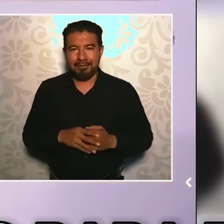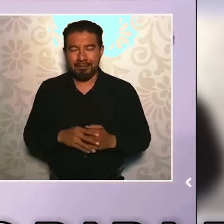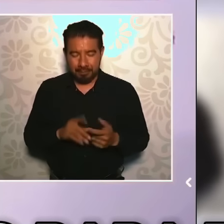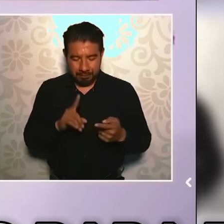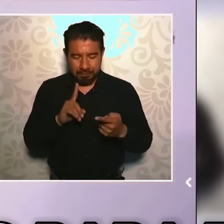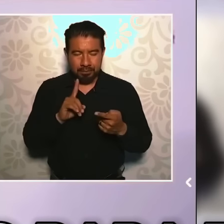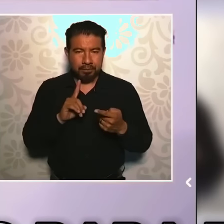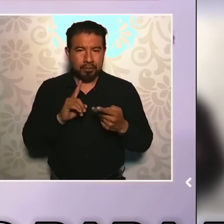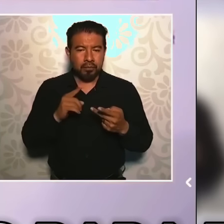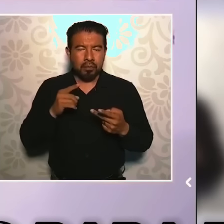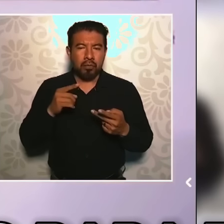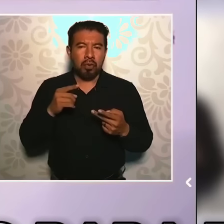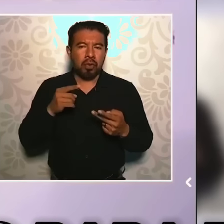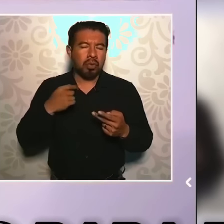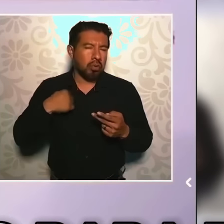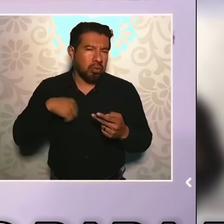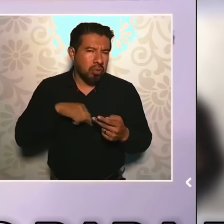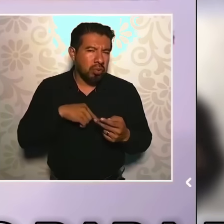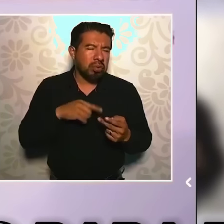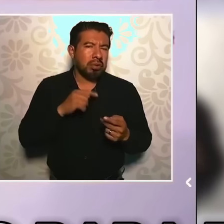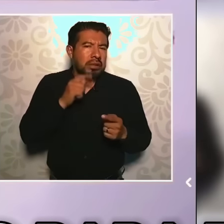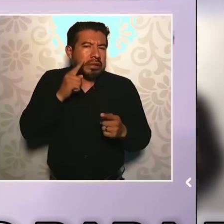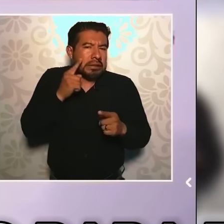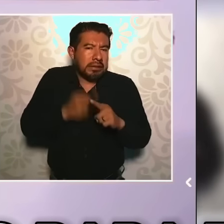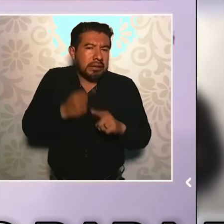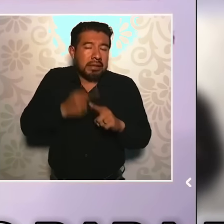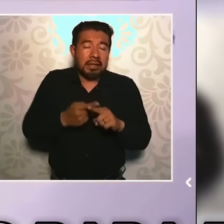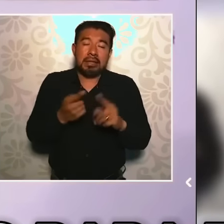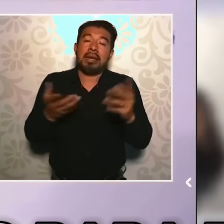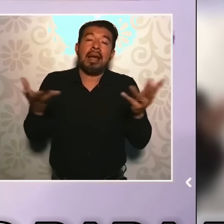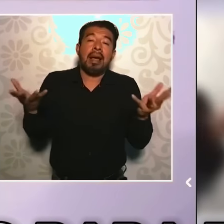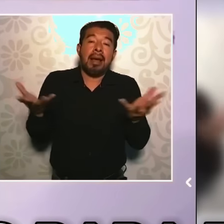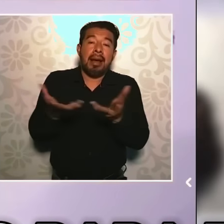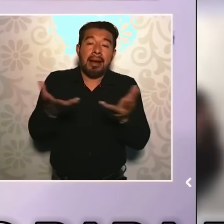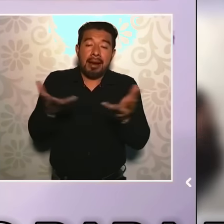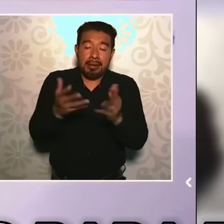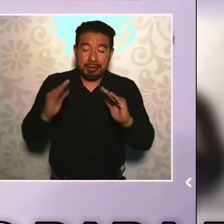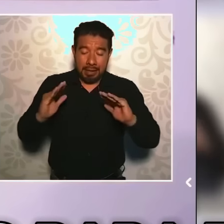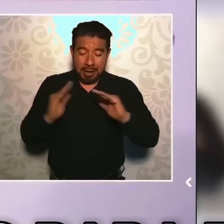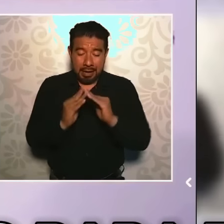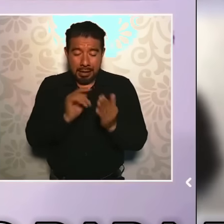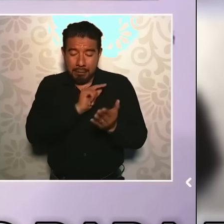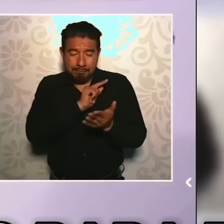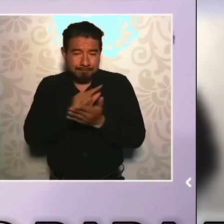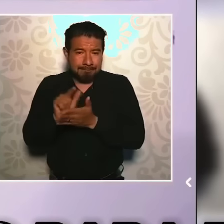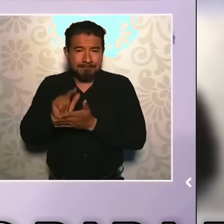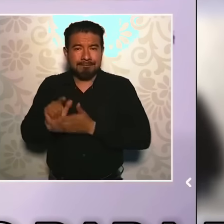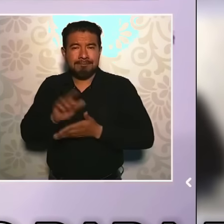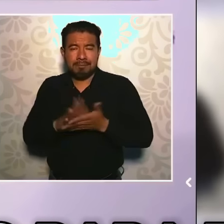¿Quiénes somos las que hacemos principalmente el trabajo del hogar?